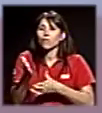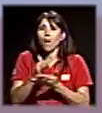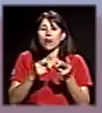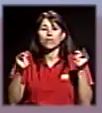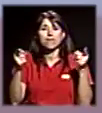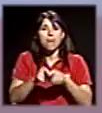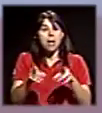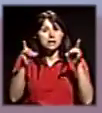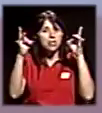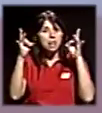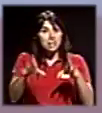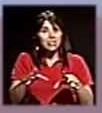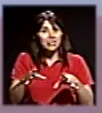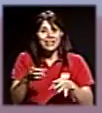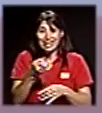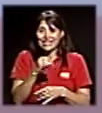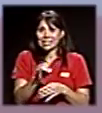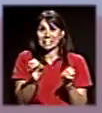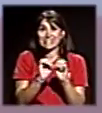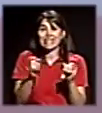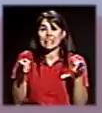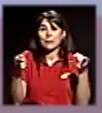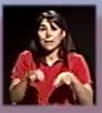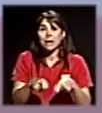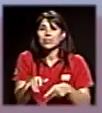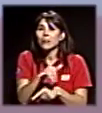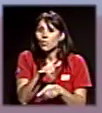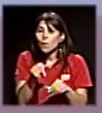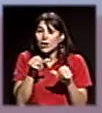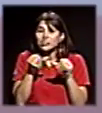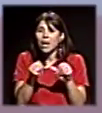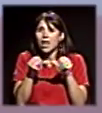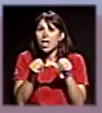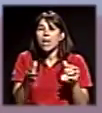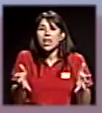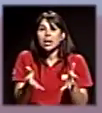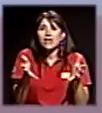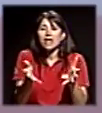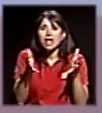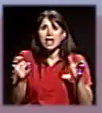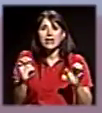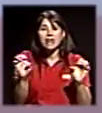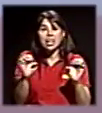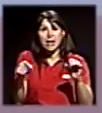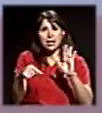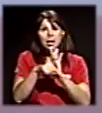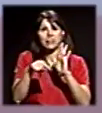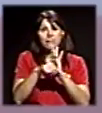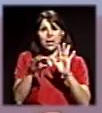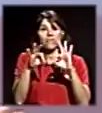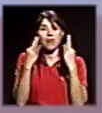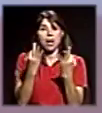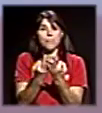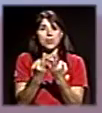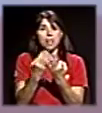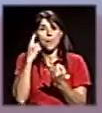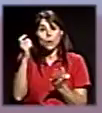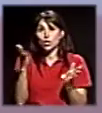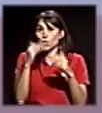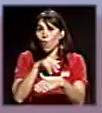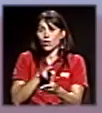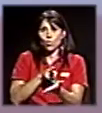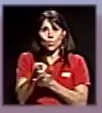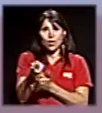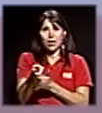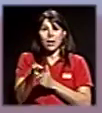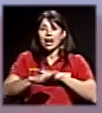y si no detonan igual están están Están provocando una energía muy negativa en la familia porque no hay honestidad y la